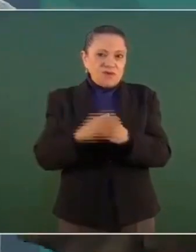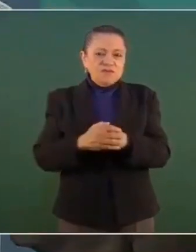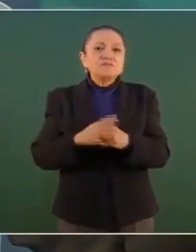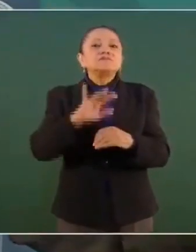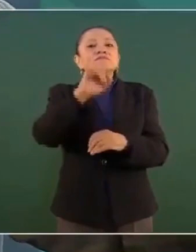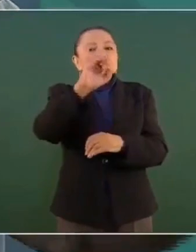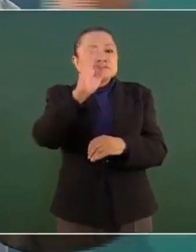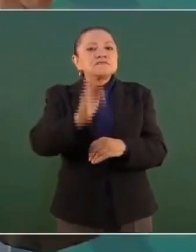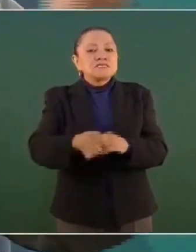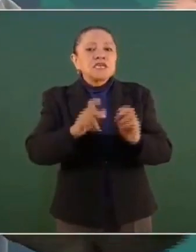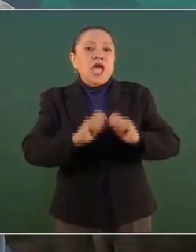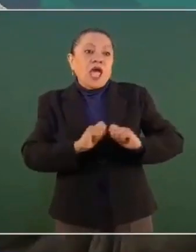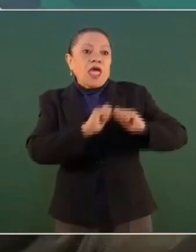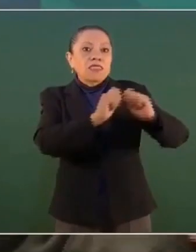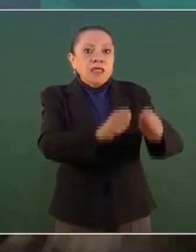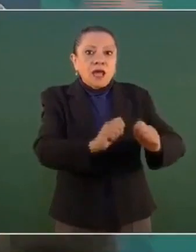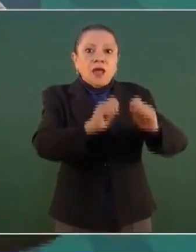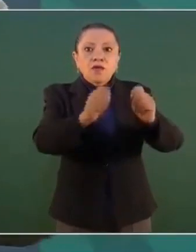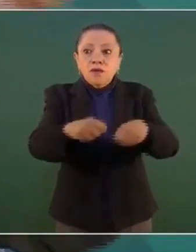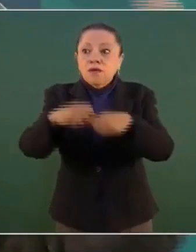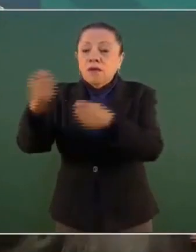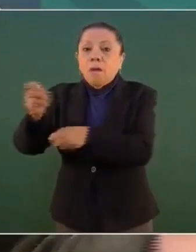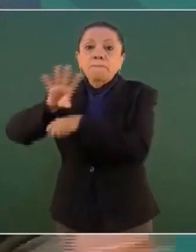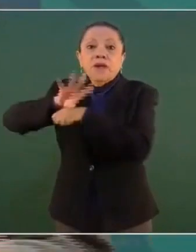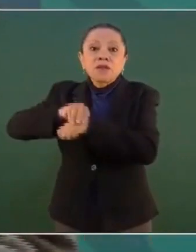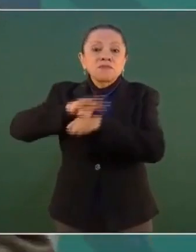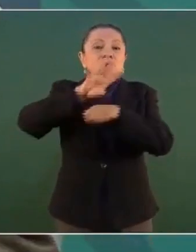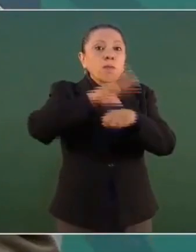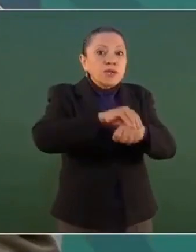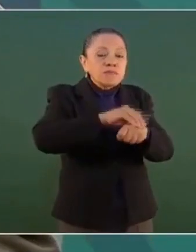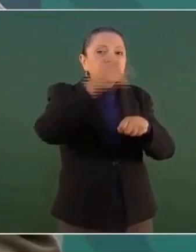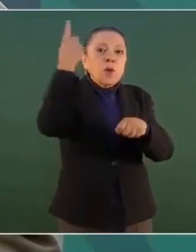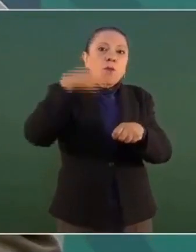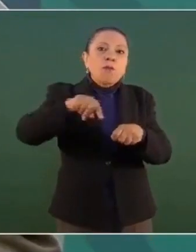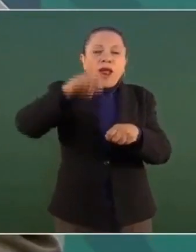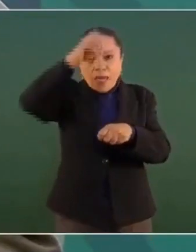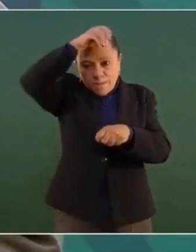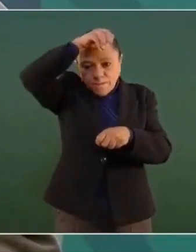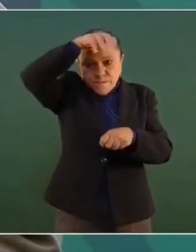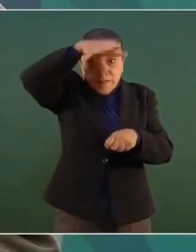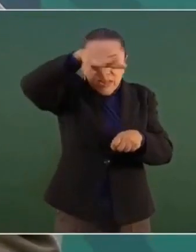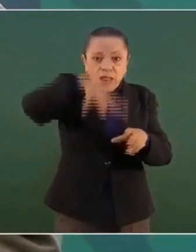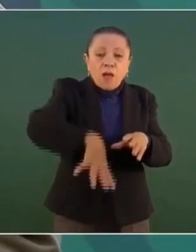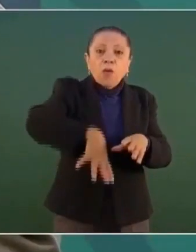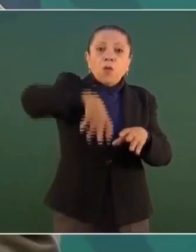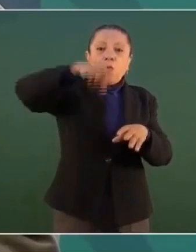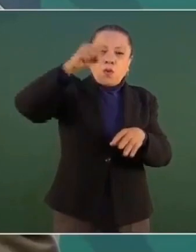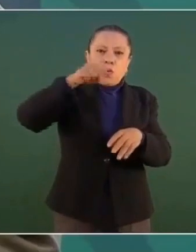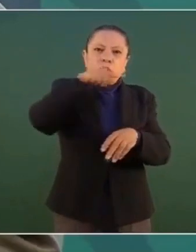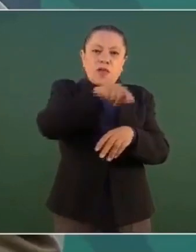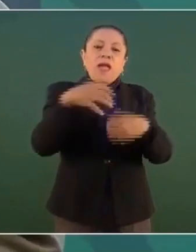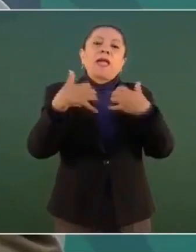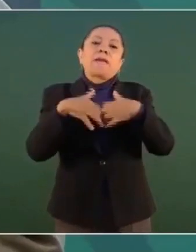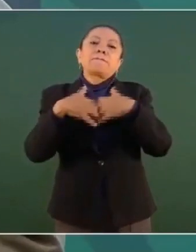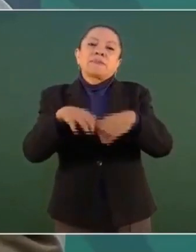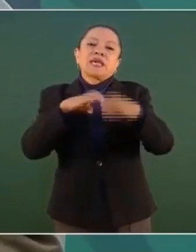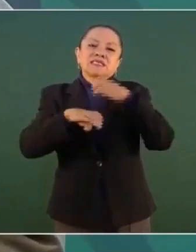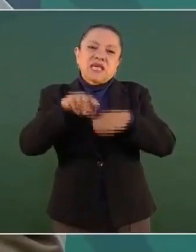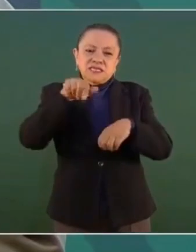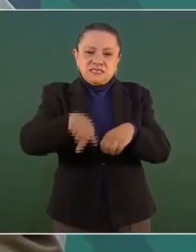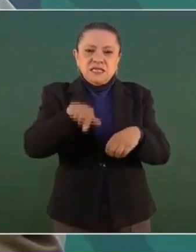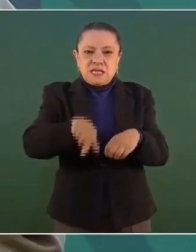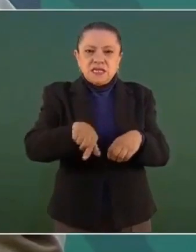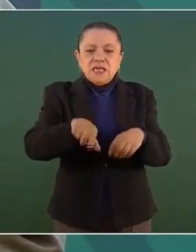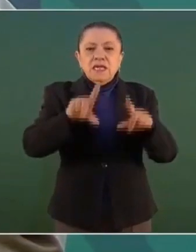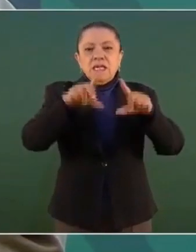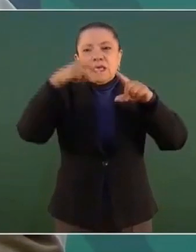entregaron concesiones para la explotación minera a empresas nacionales y extranjeras